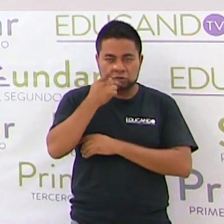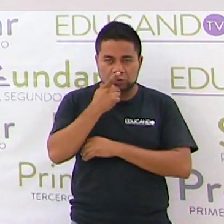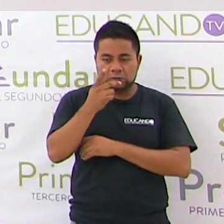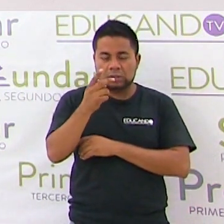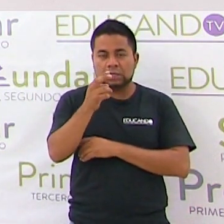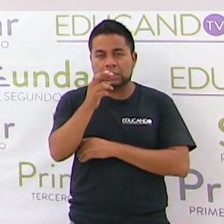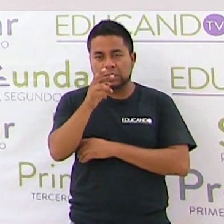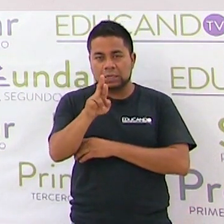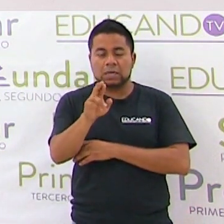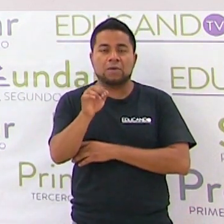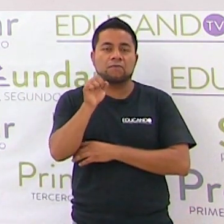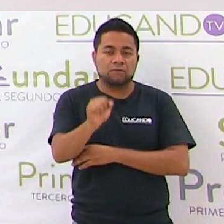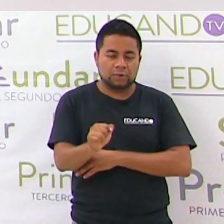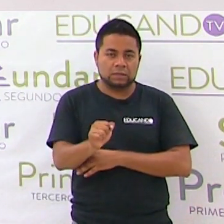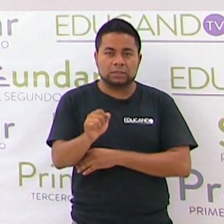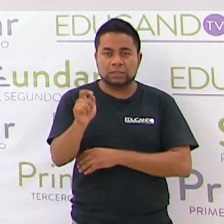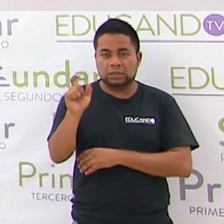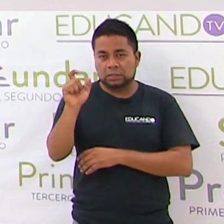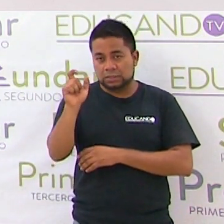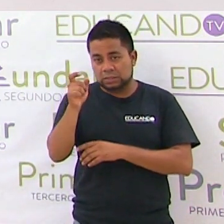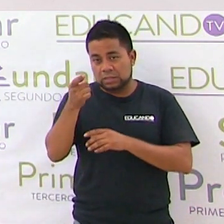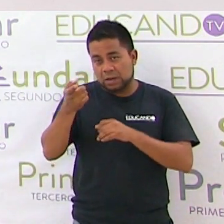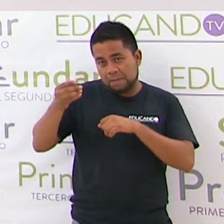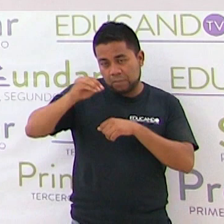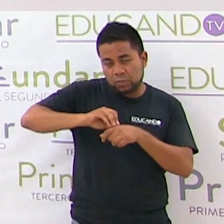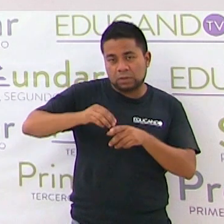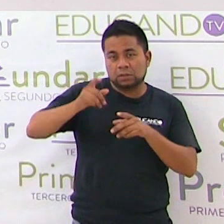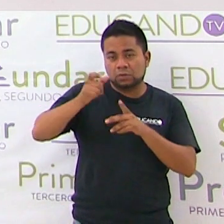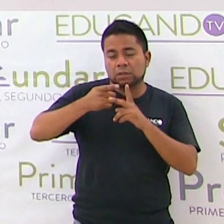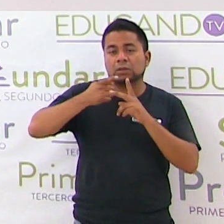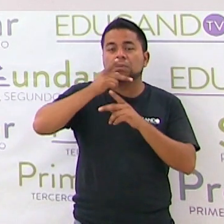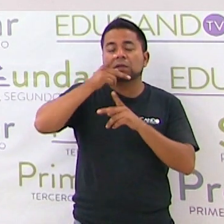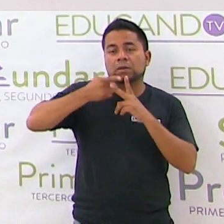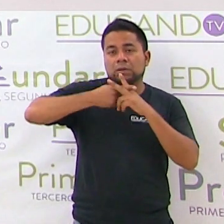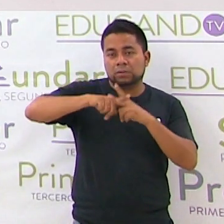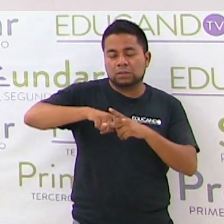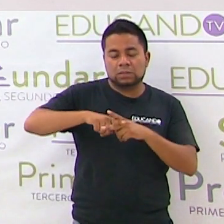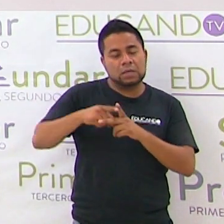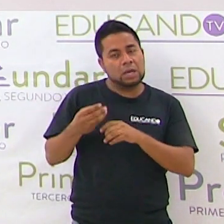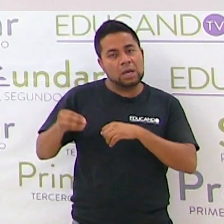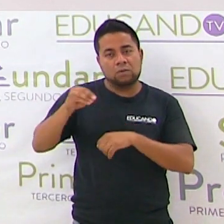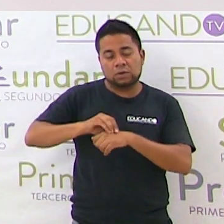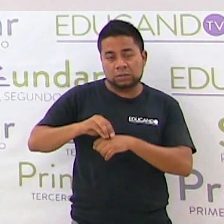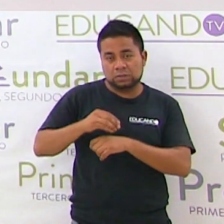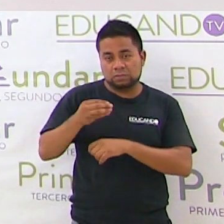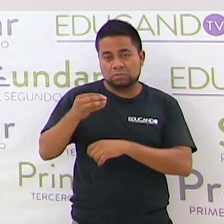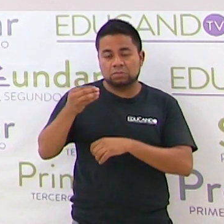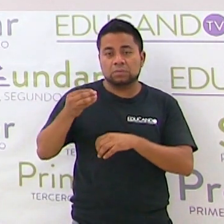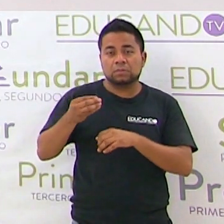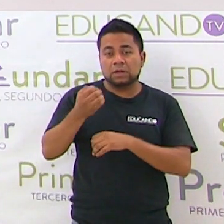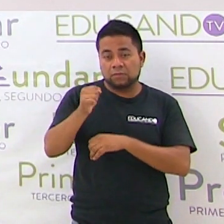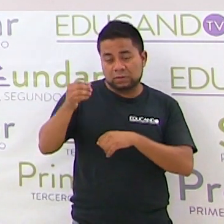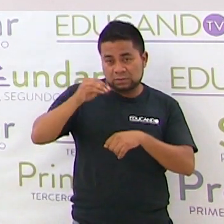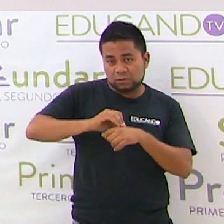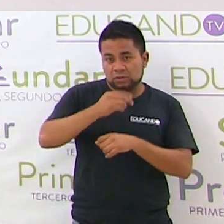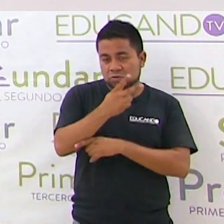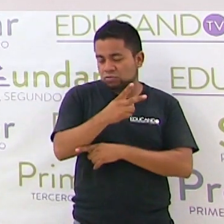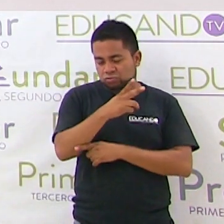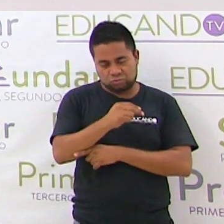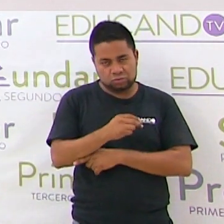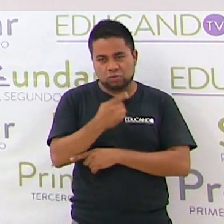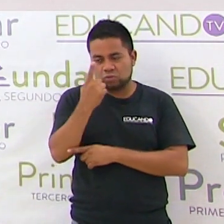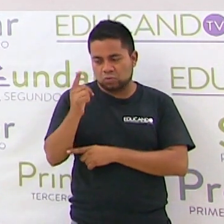fuerte es requerido al principio de una palabra, no es necesario colocar 2, con una es suficiente.